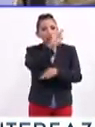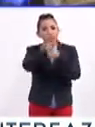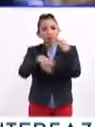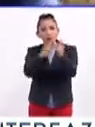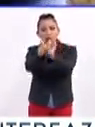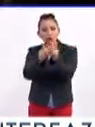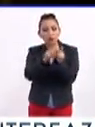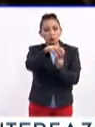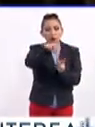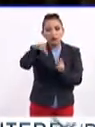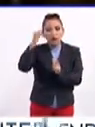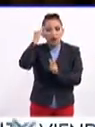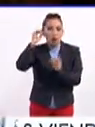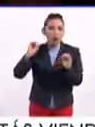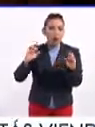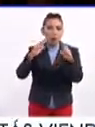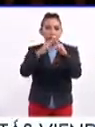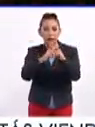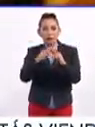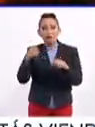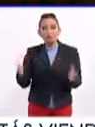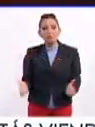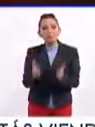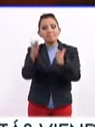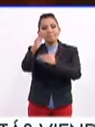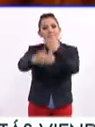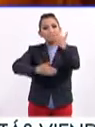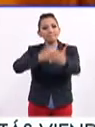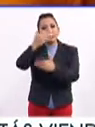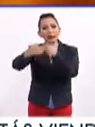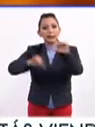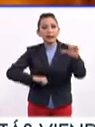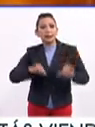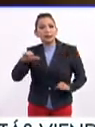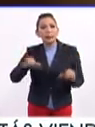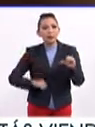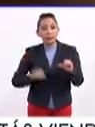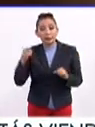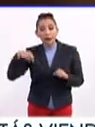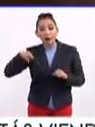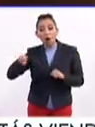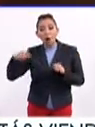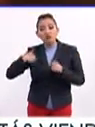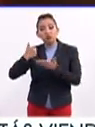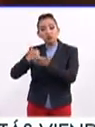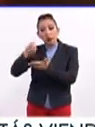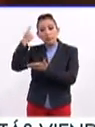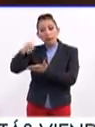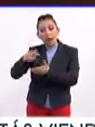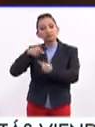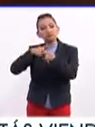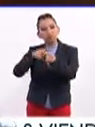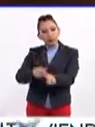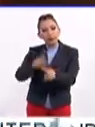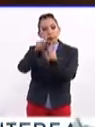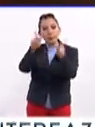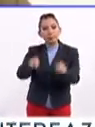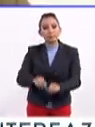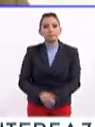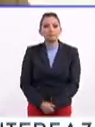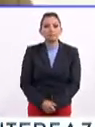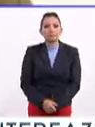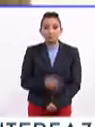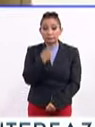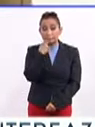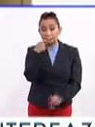los grupos étnicos o religiosos, y promoverá el desarrollo de las actividades de las Naciones Unidas para el mantenimiento de la paz.